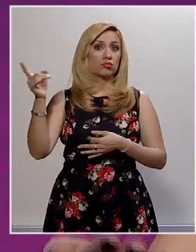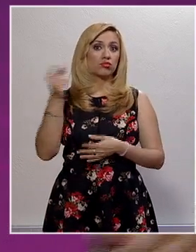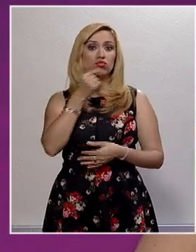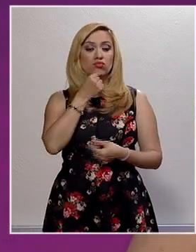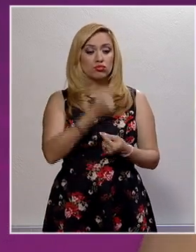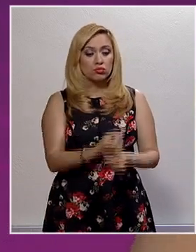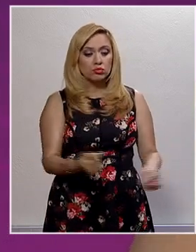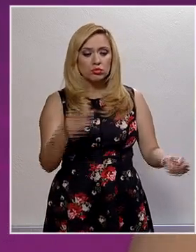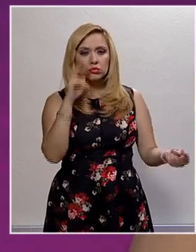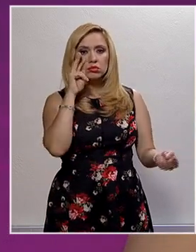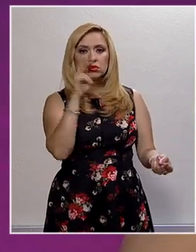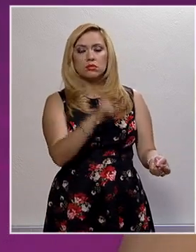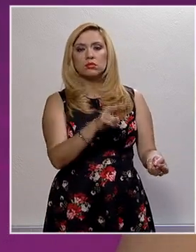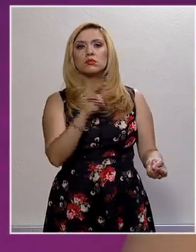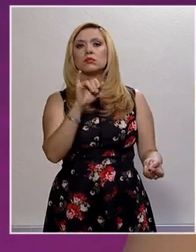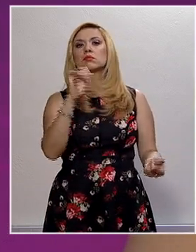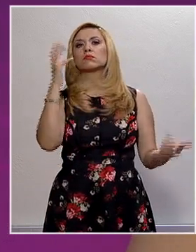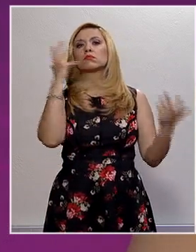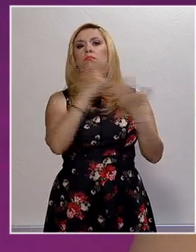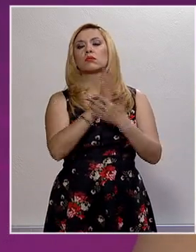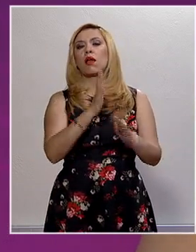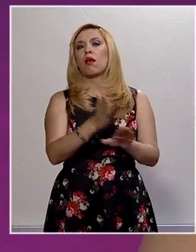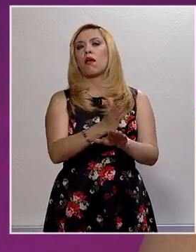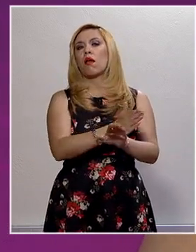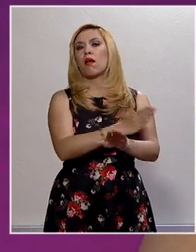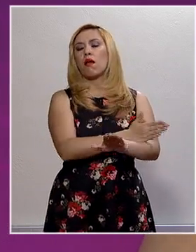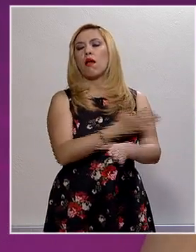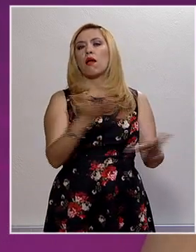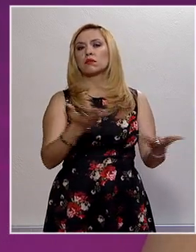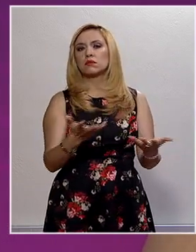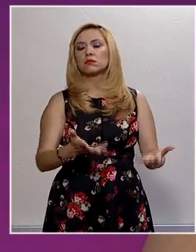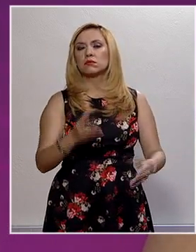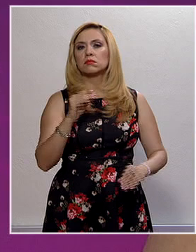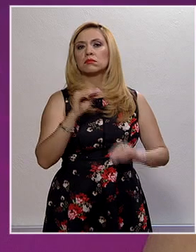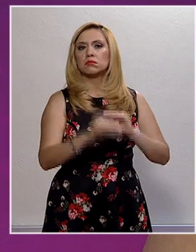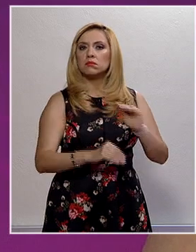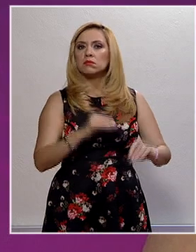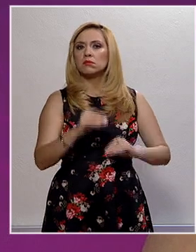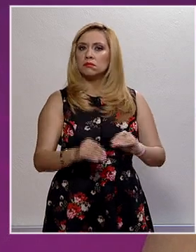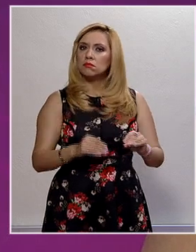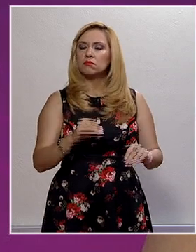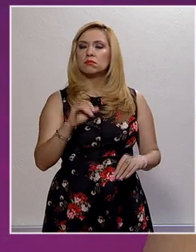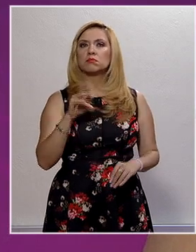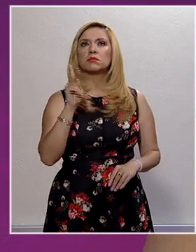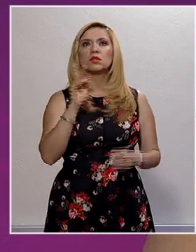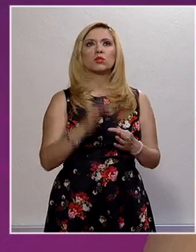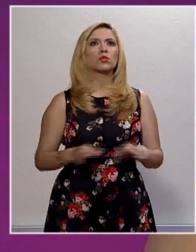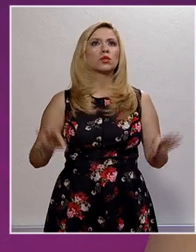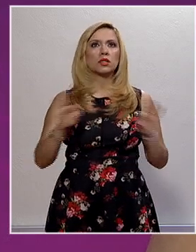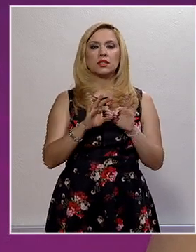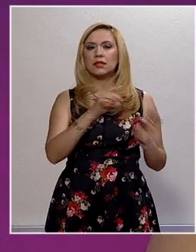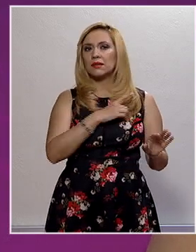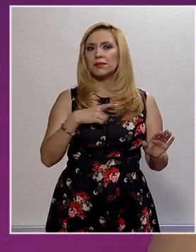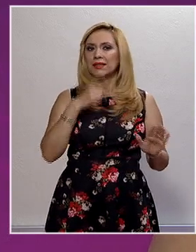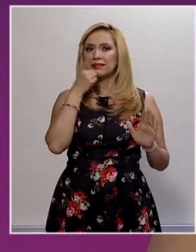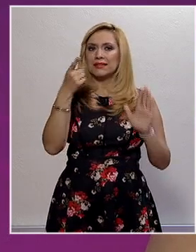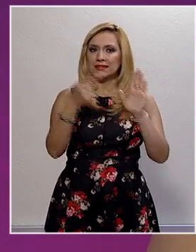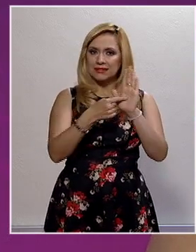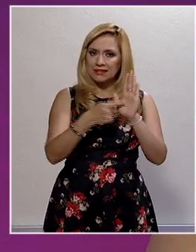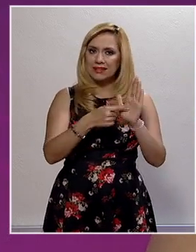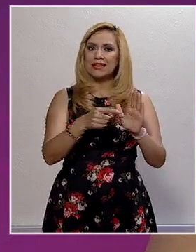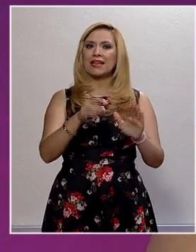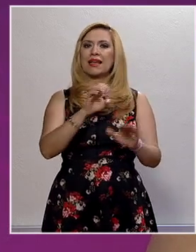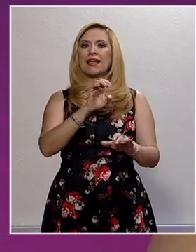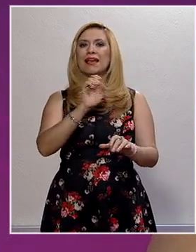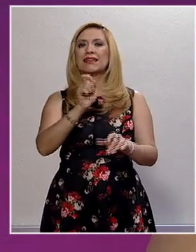ha desarrollado ese punto. Pero lo importante es recalcar que hay que tener un enfoque